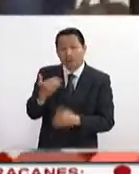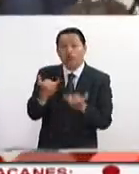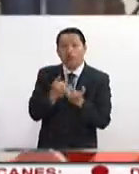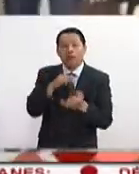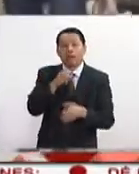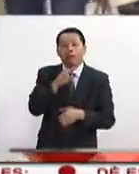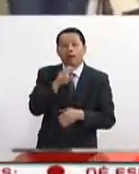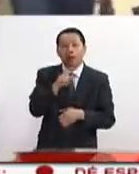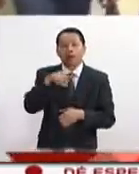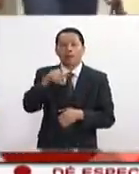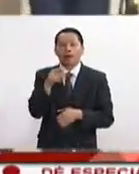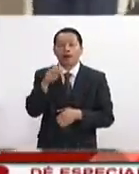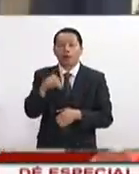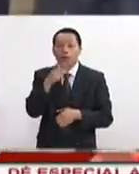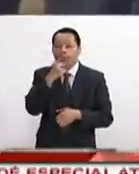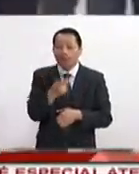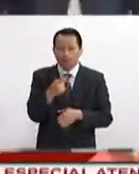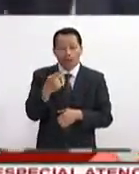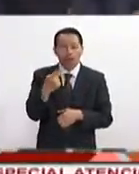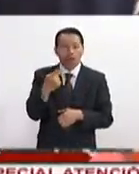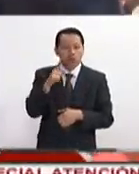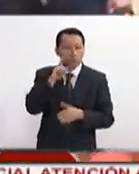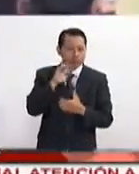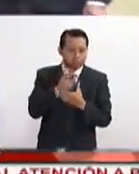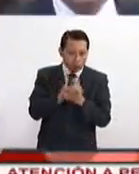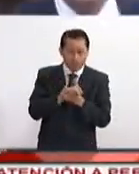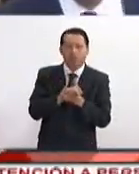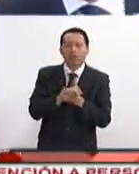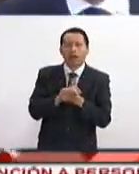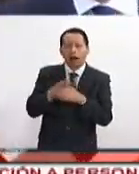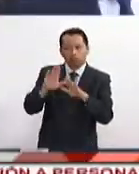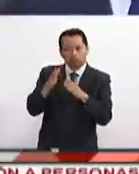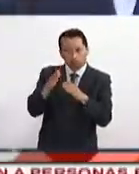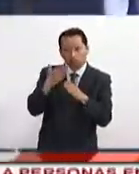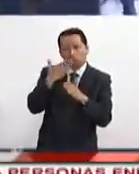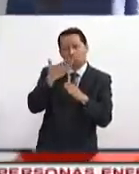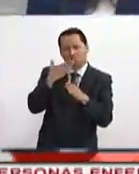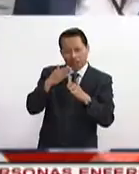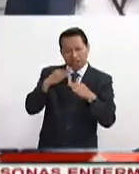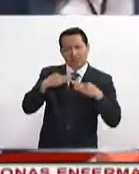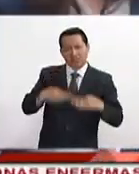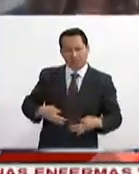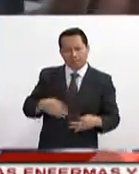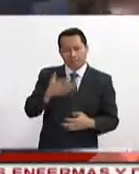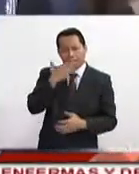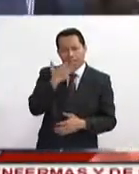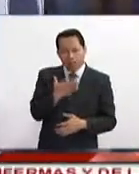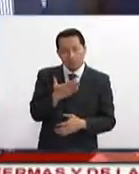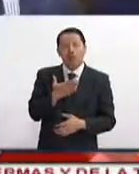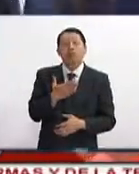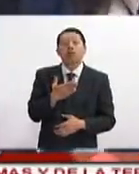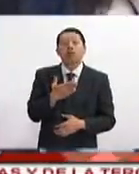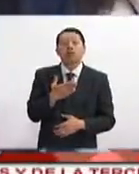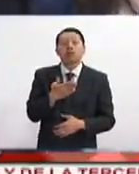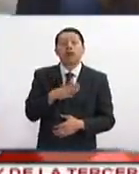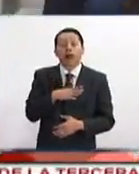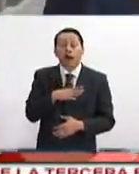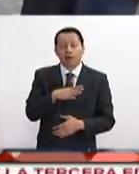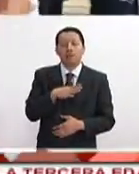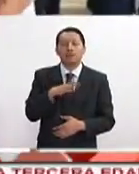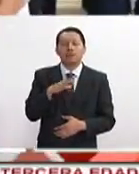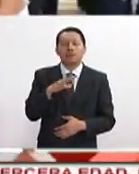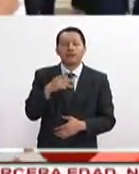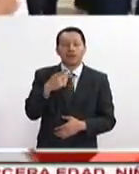Emmanuel Macron diciéndole que su esposa está en buena forma física, a lo que el mandatario francés respondió: hermosa. El comentario